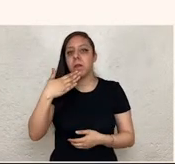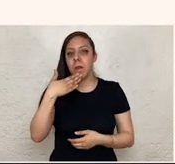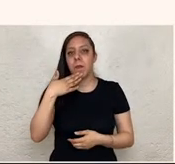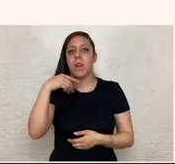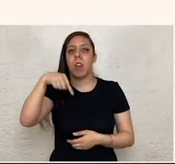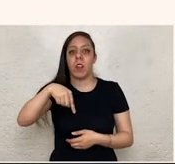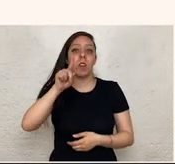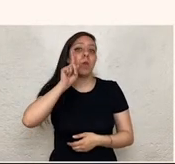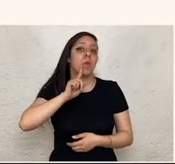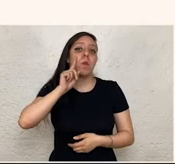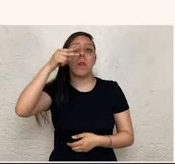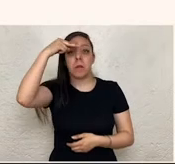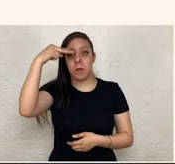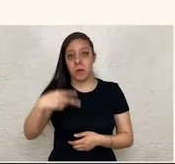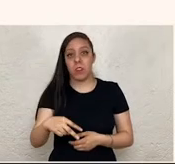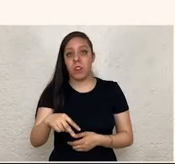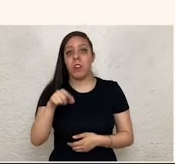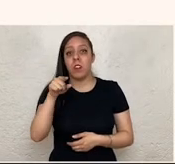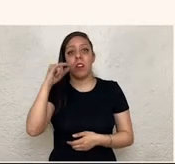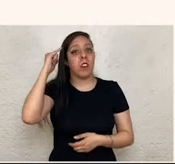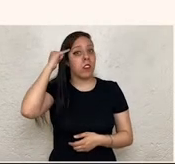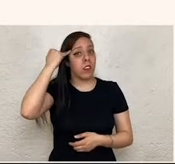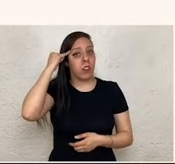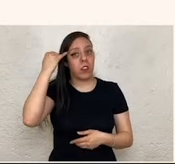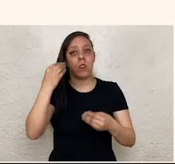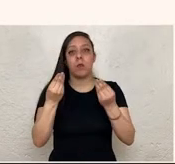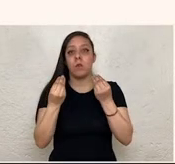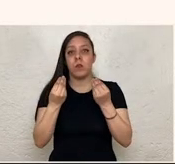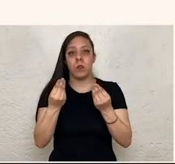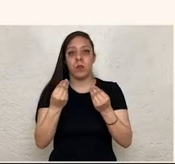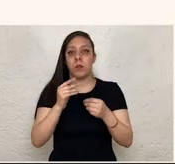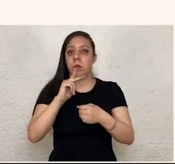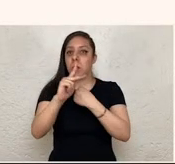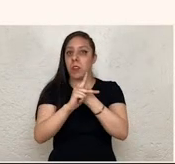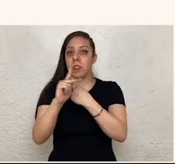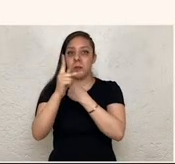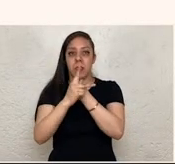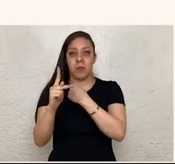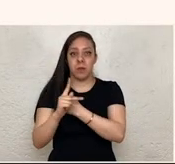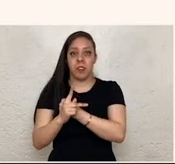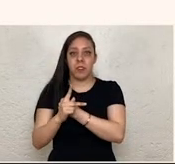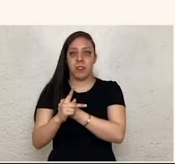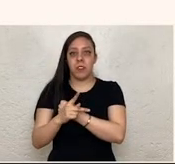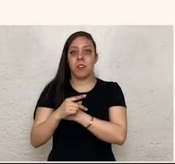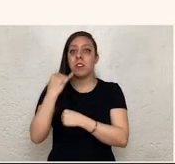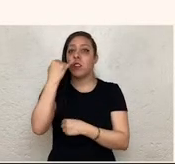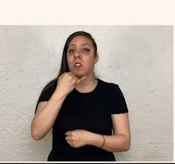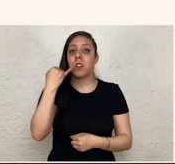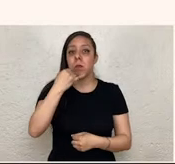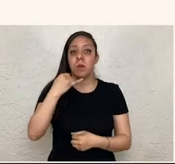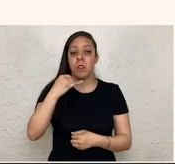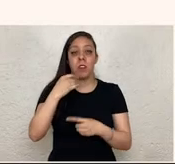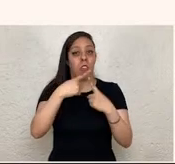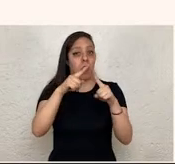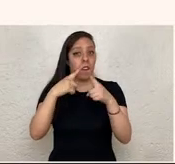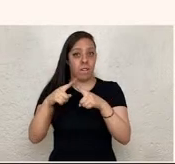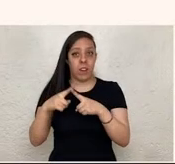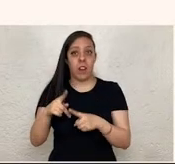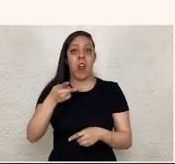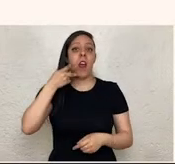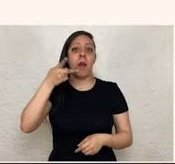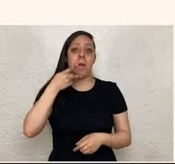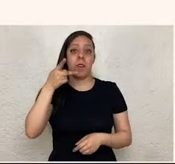que hay muchas mujeres en México, mujeres indígenas, de muchas naciones, que hablan muchas lenguas